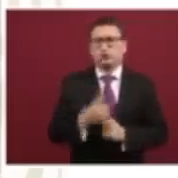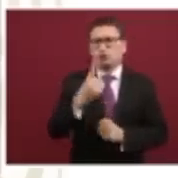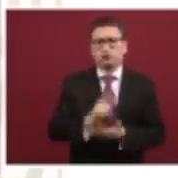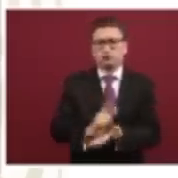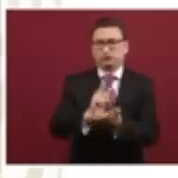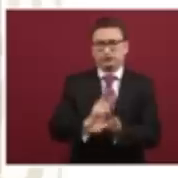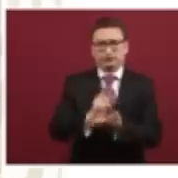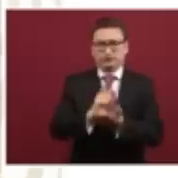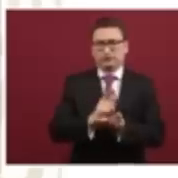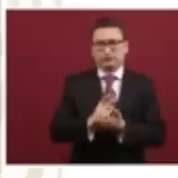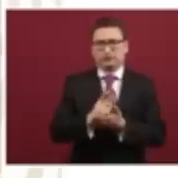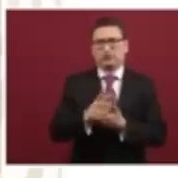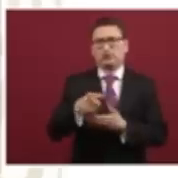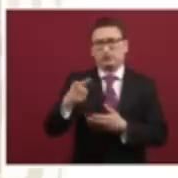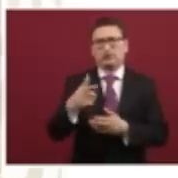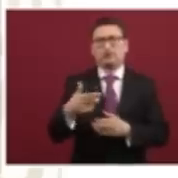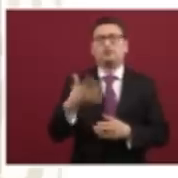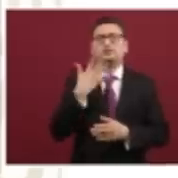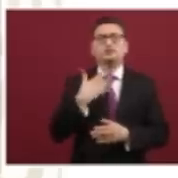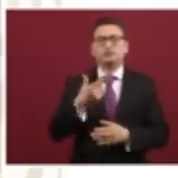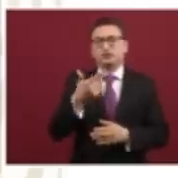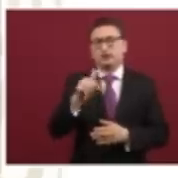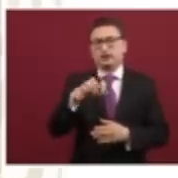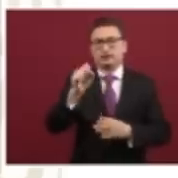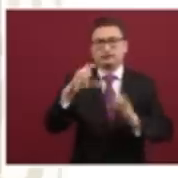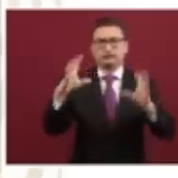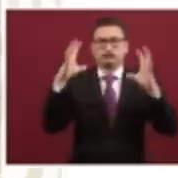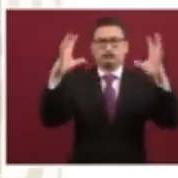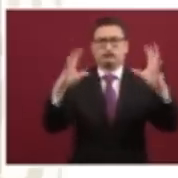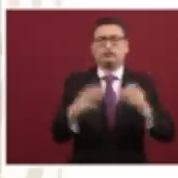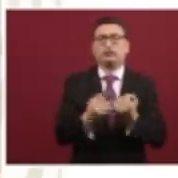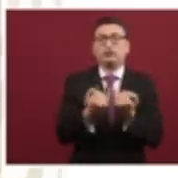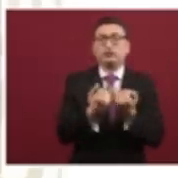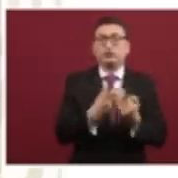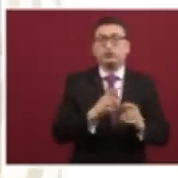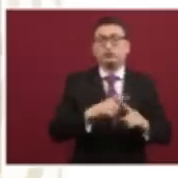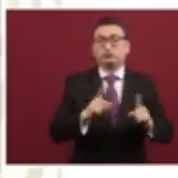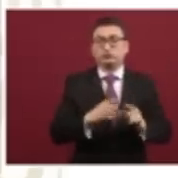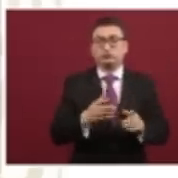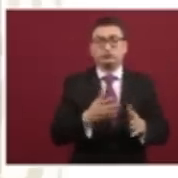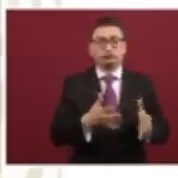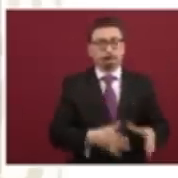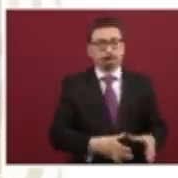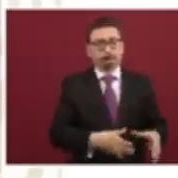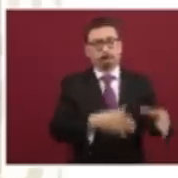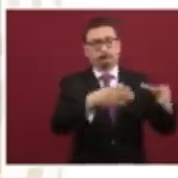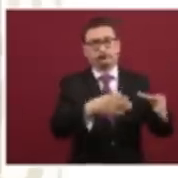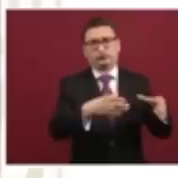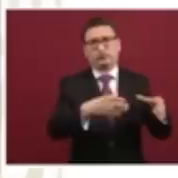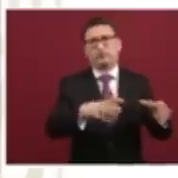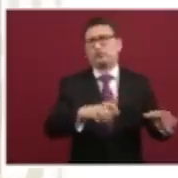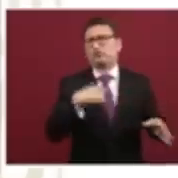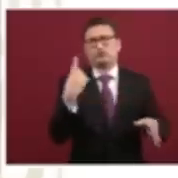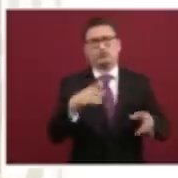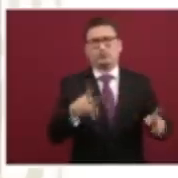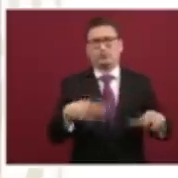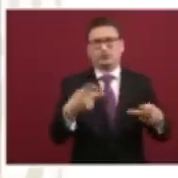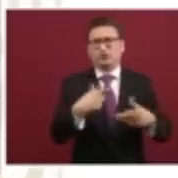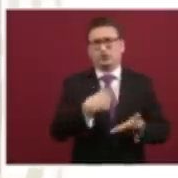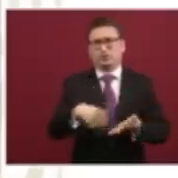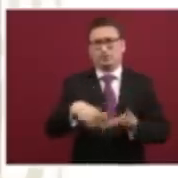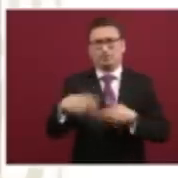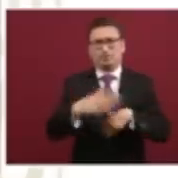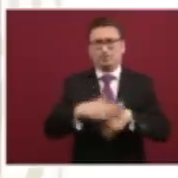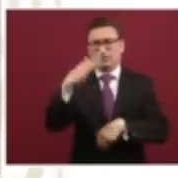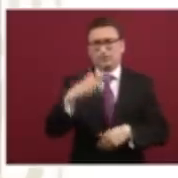son tanques estacionarios. Y en cilindros, que es el producto más popular,